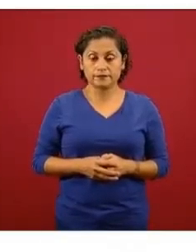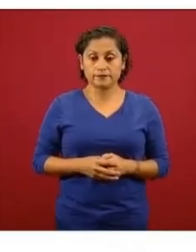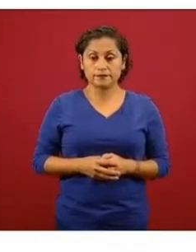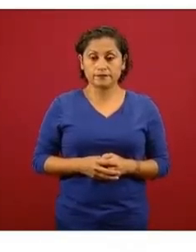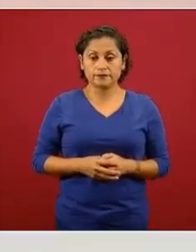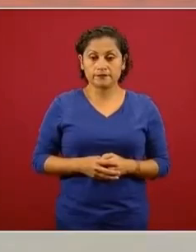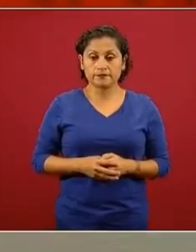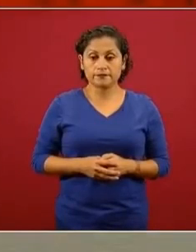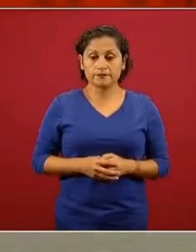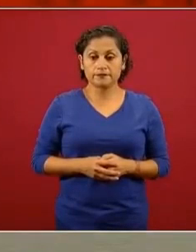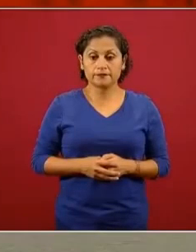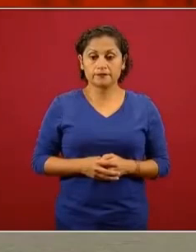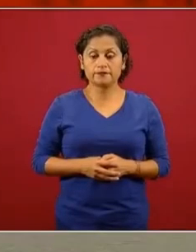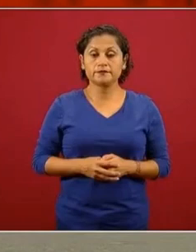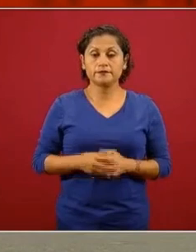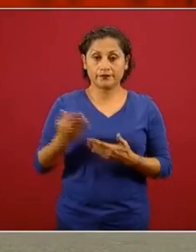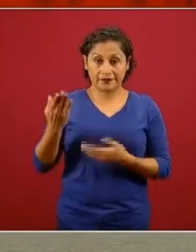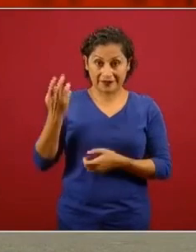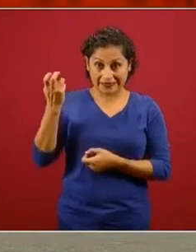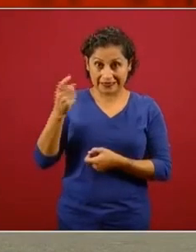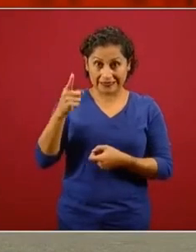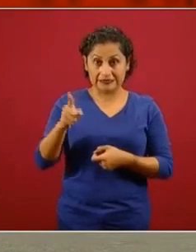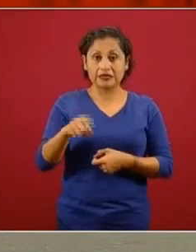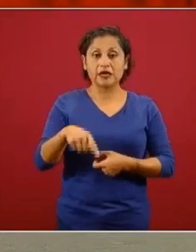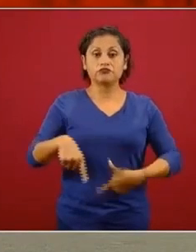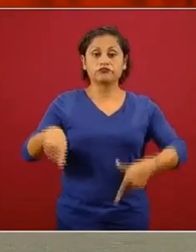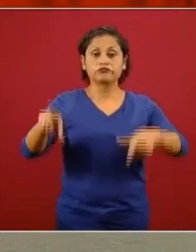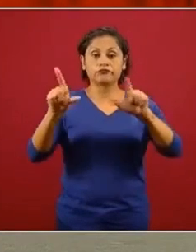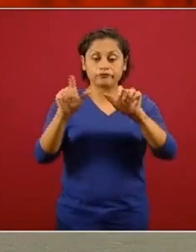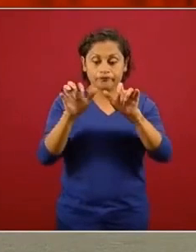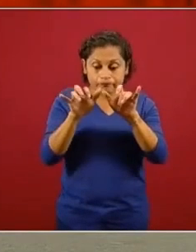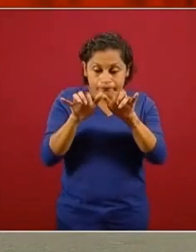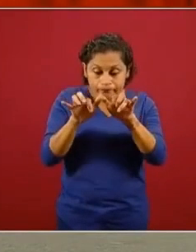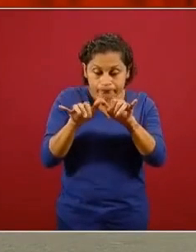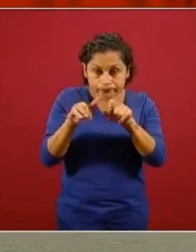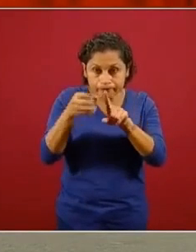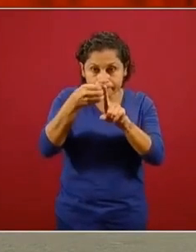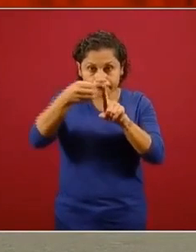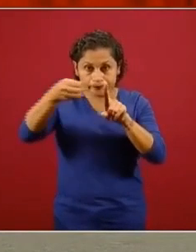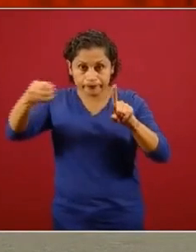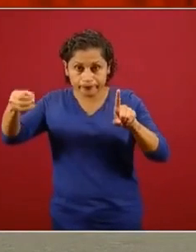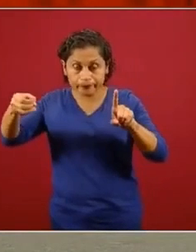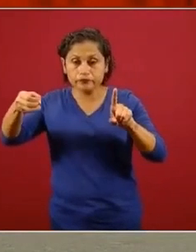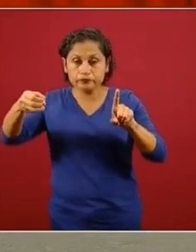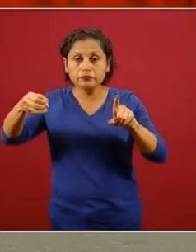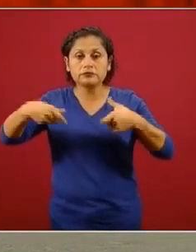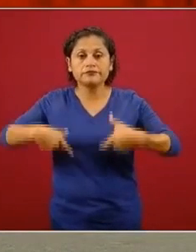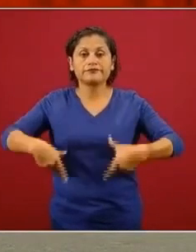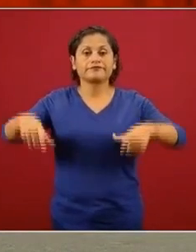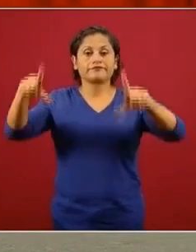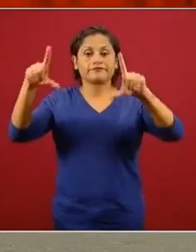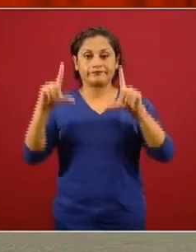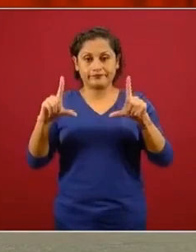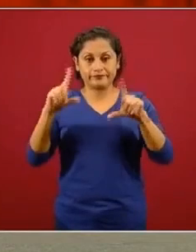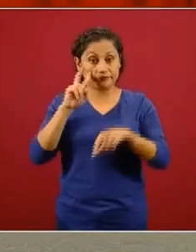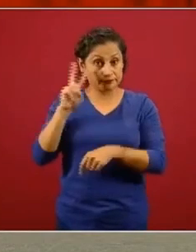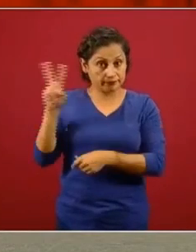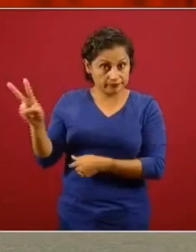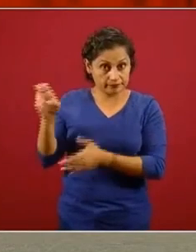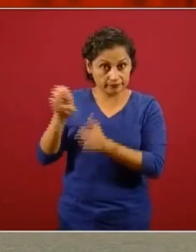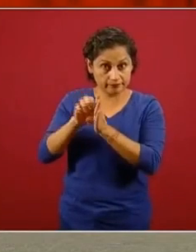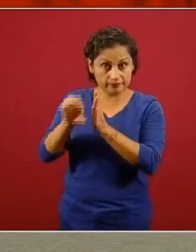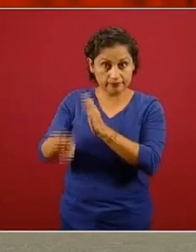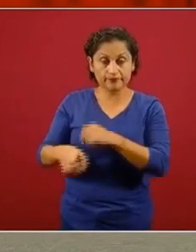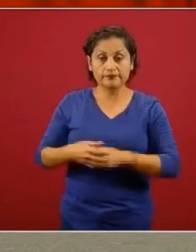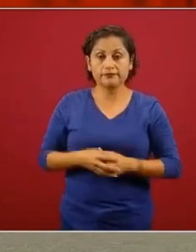init.do. Al ingresar esto en el navegador, nos abre un portal como el que tiene el siguiente aspecto. Si me ponen la